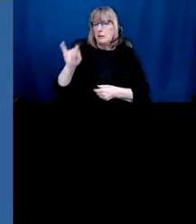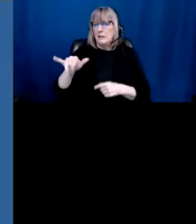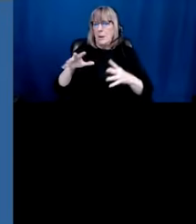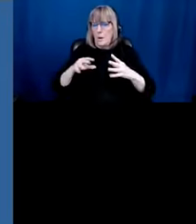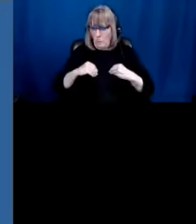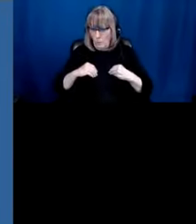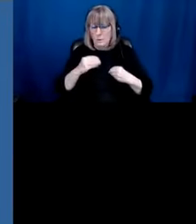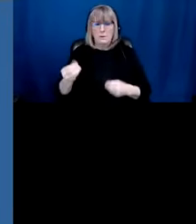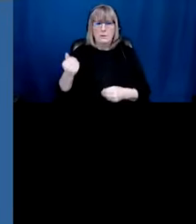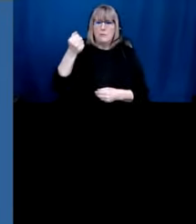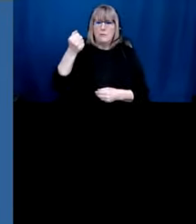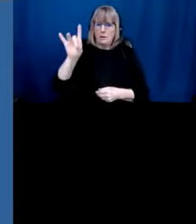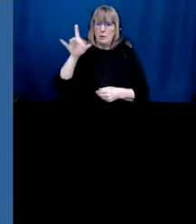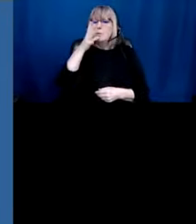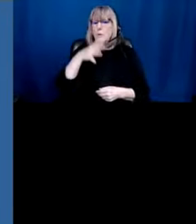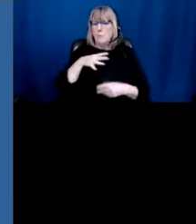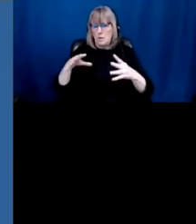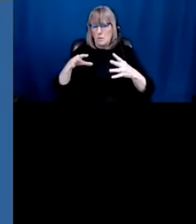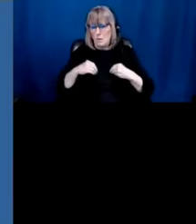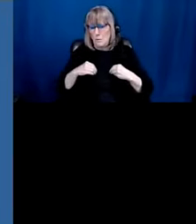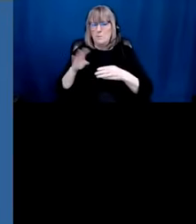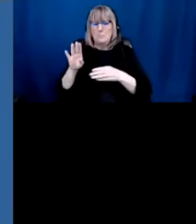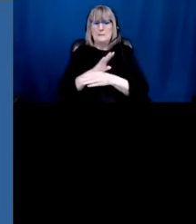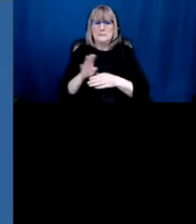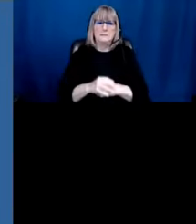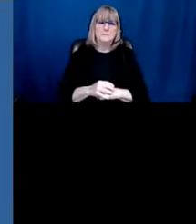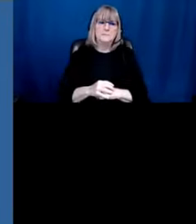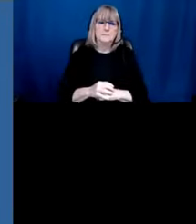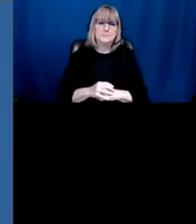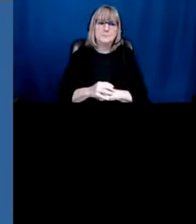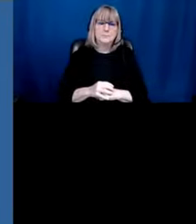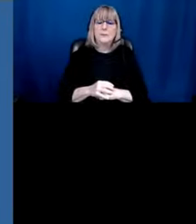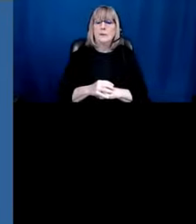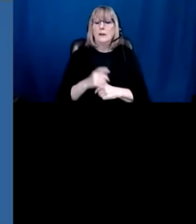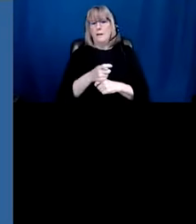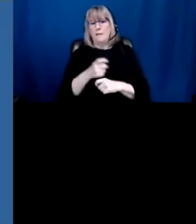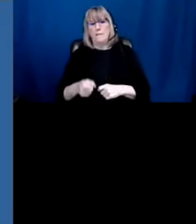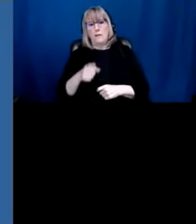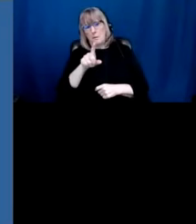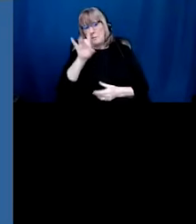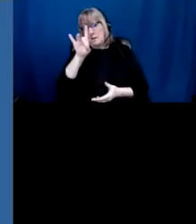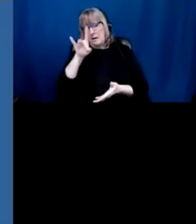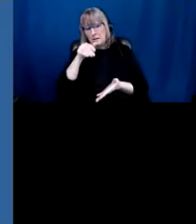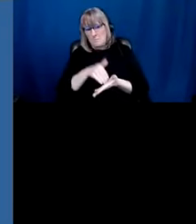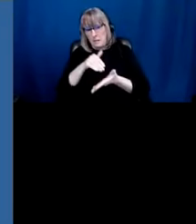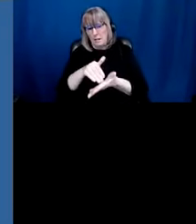lucro y programas que no tienen dueños de negocios. No tengo información sobre cuántas